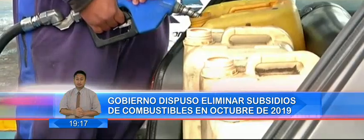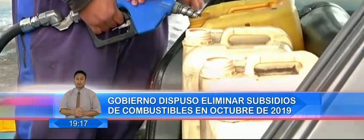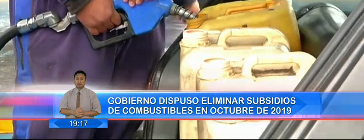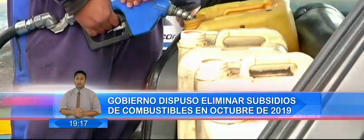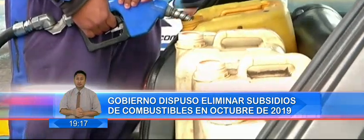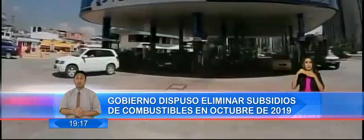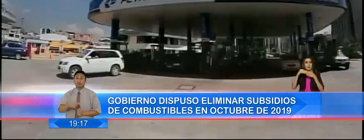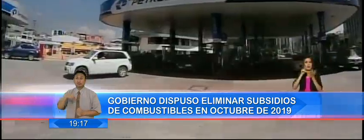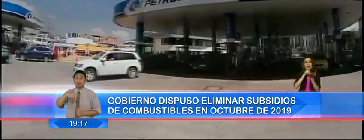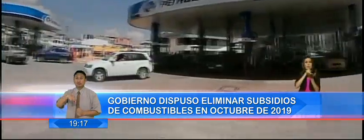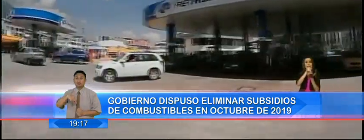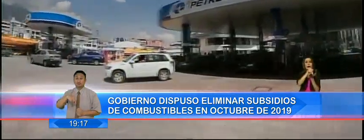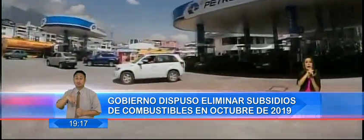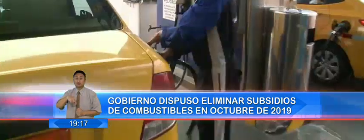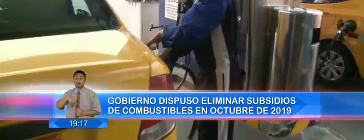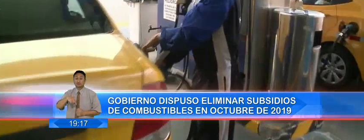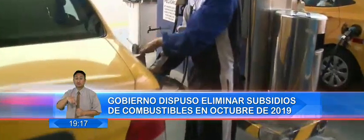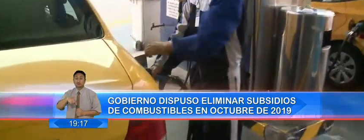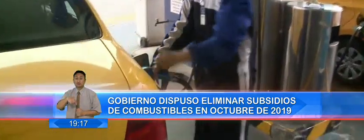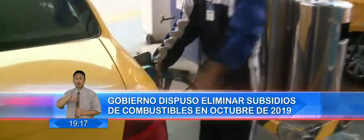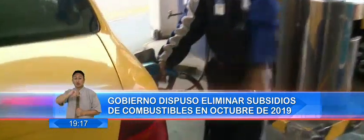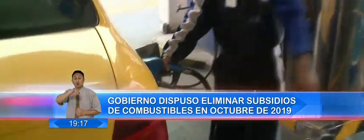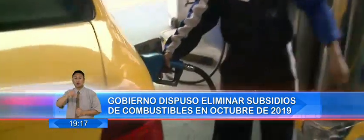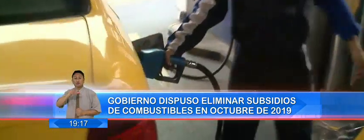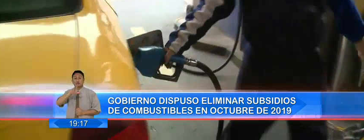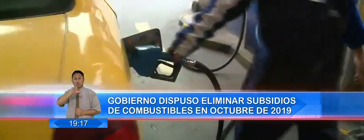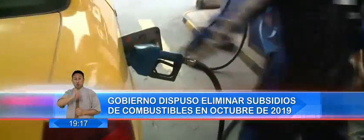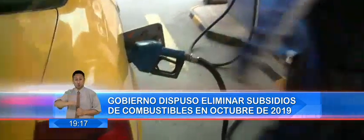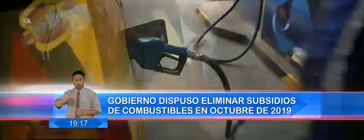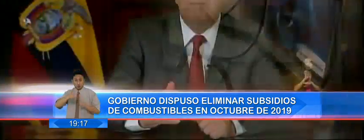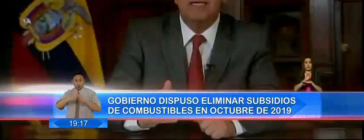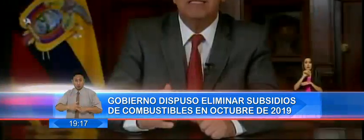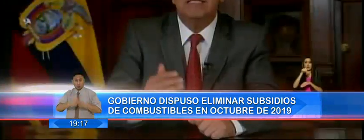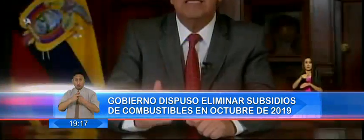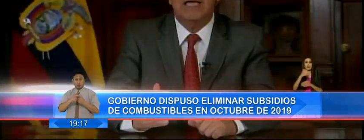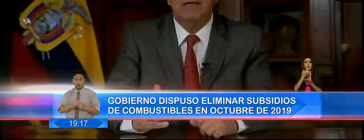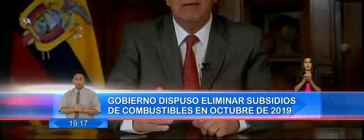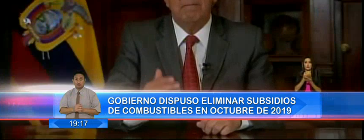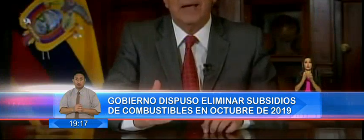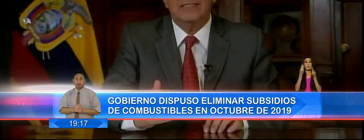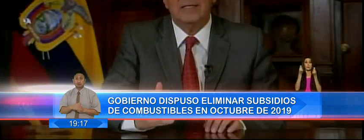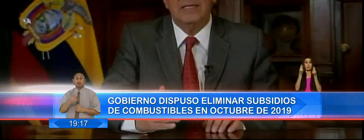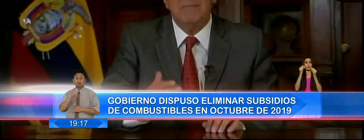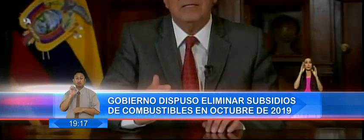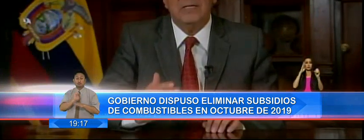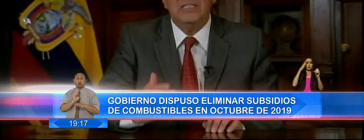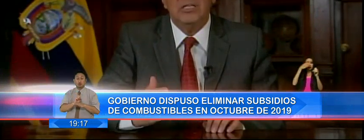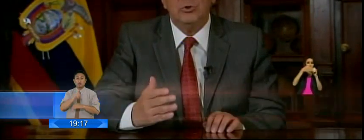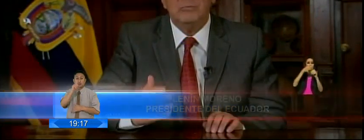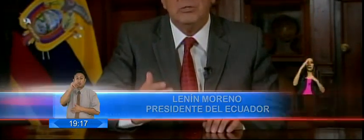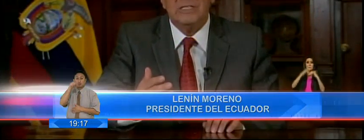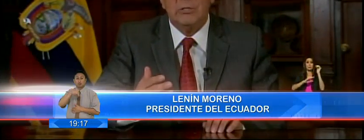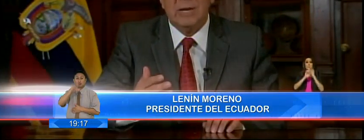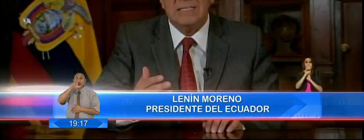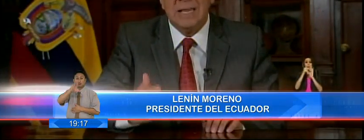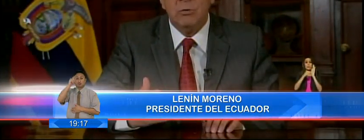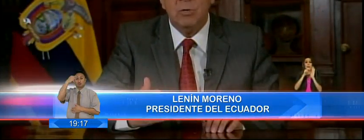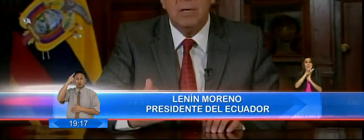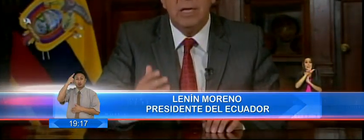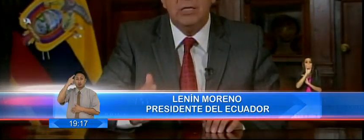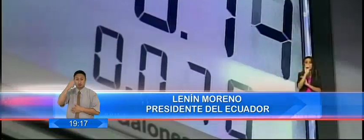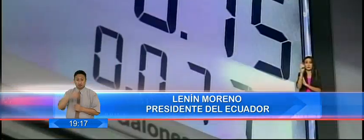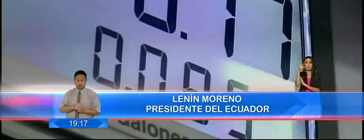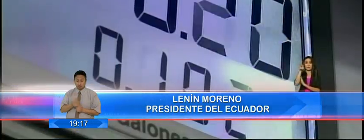que entraba en vigencia desde las 0 horas del jueves 3 de octubre. El país destina más de 1.300 millones de dólares al año